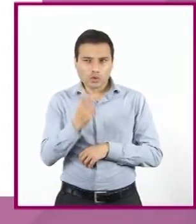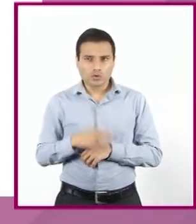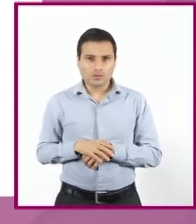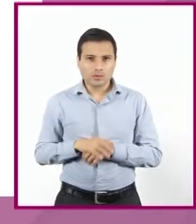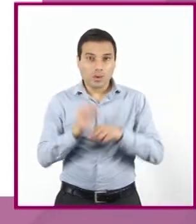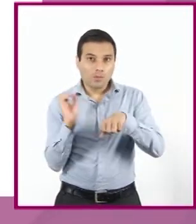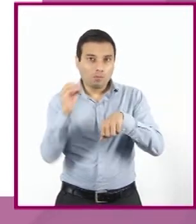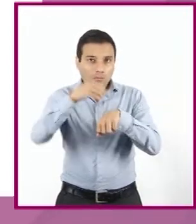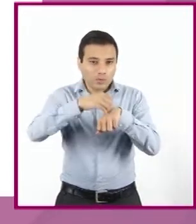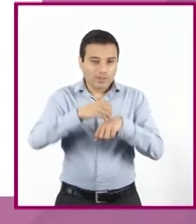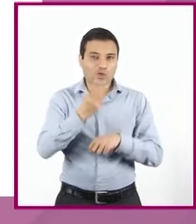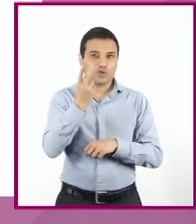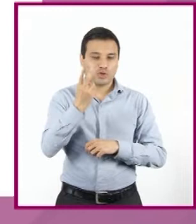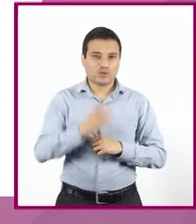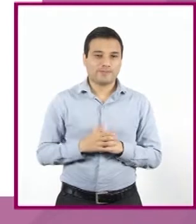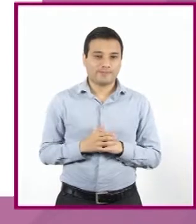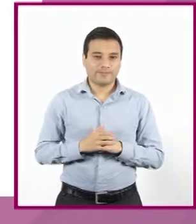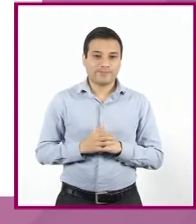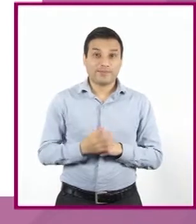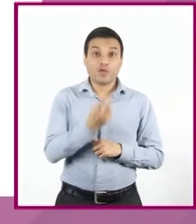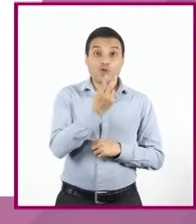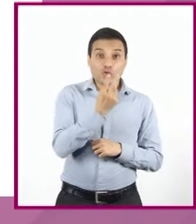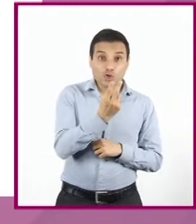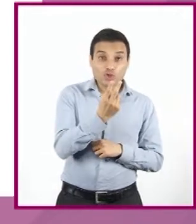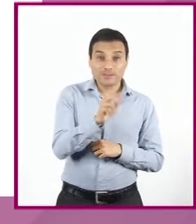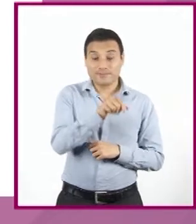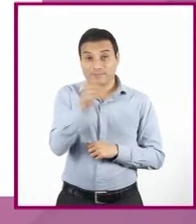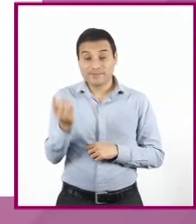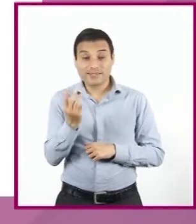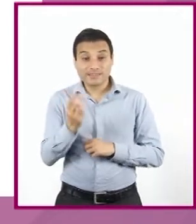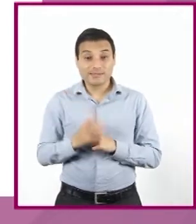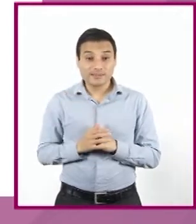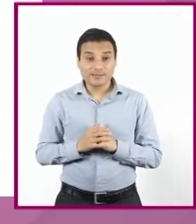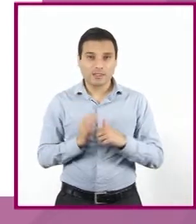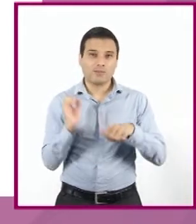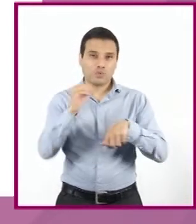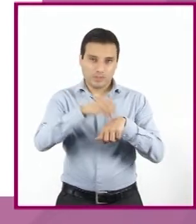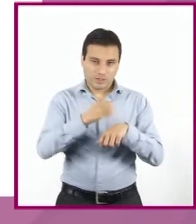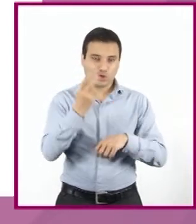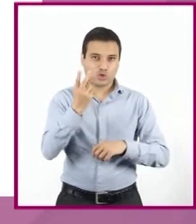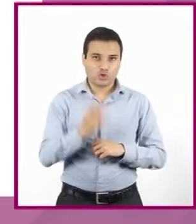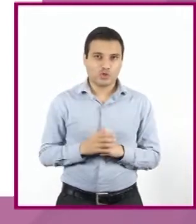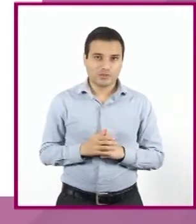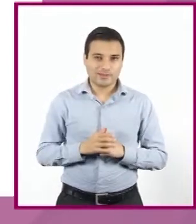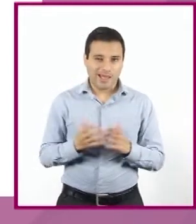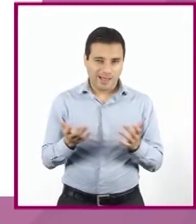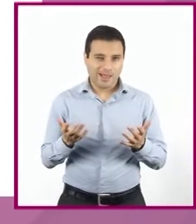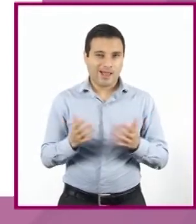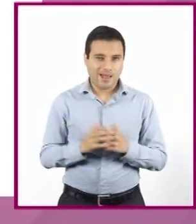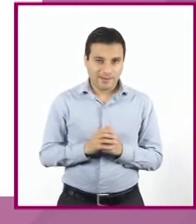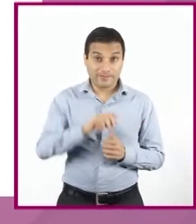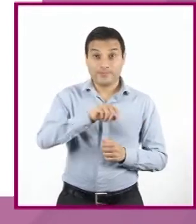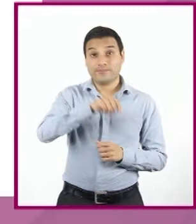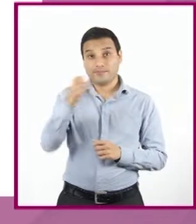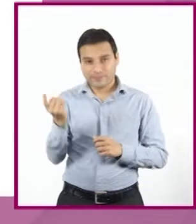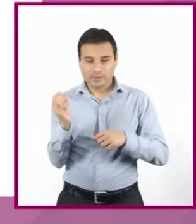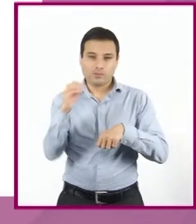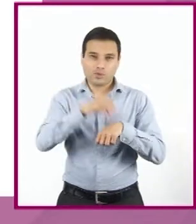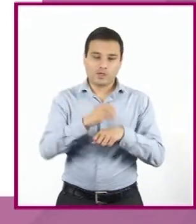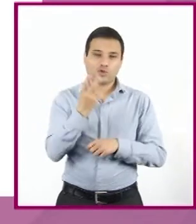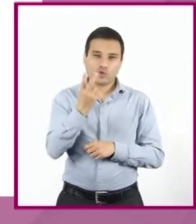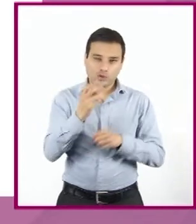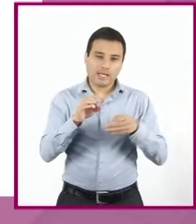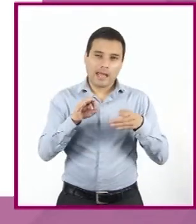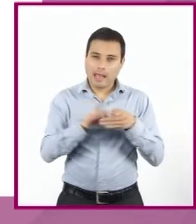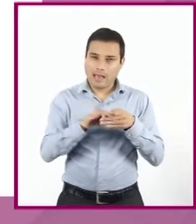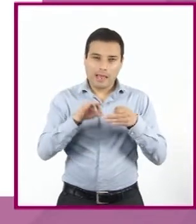2 círculos, de la figura 2 a la figura 3 también aumentan 2 círculos, y así todos sus términos